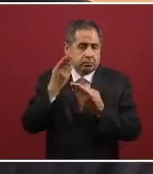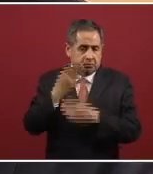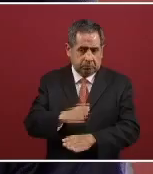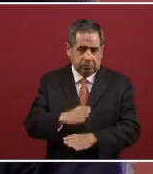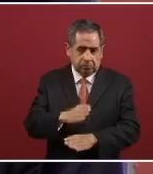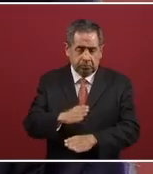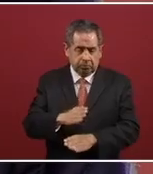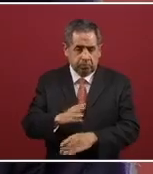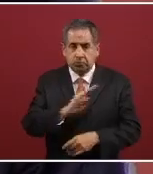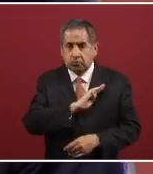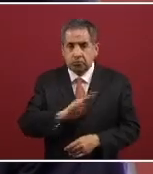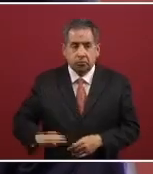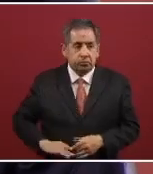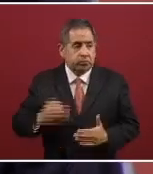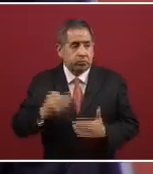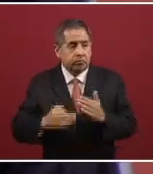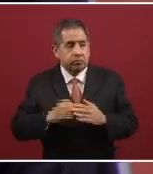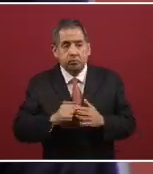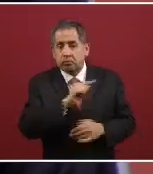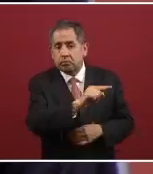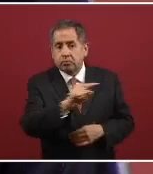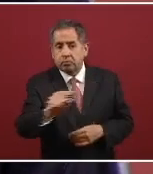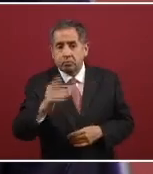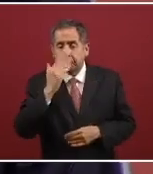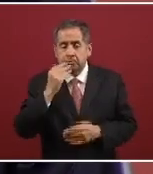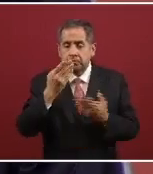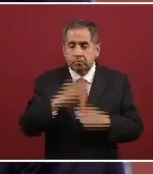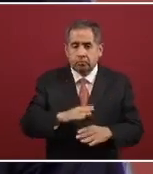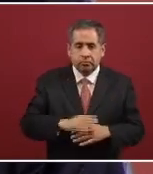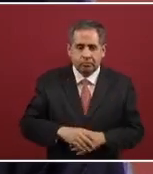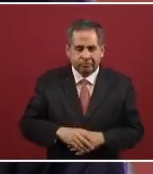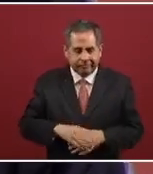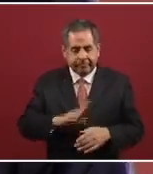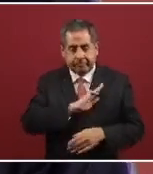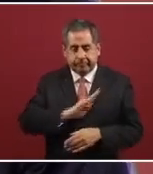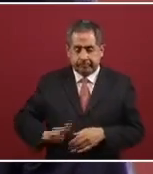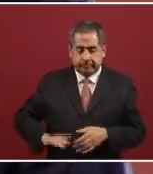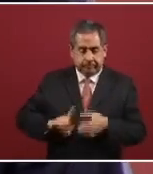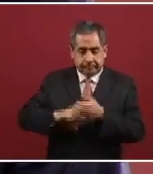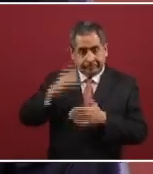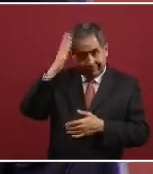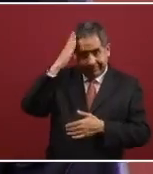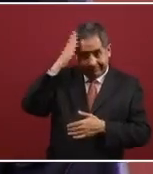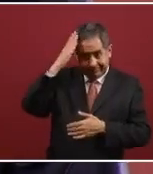de los municipios. Esto es de las cabeceras municipales.